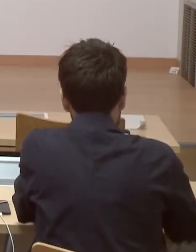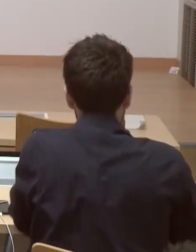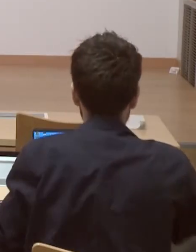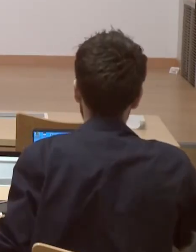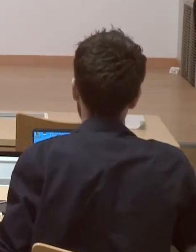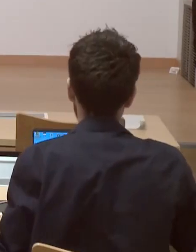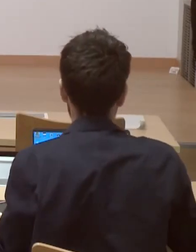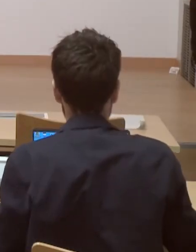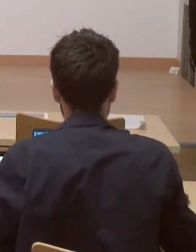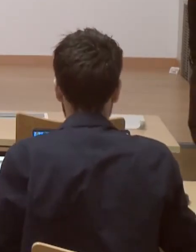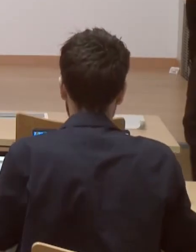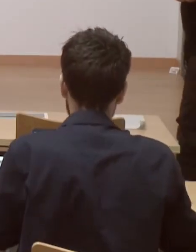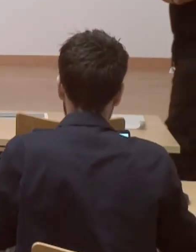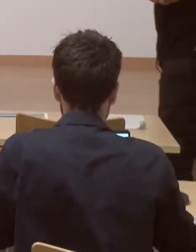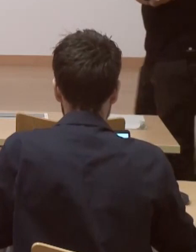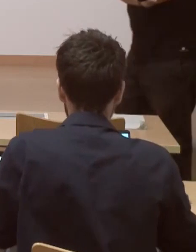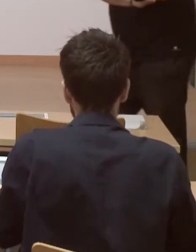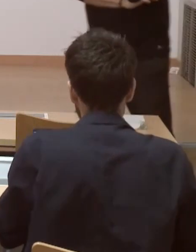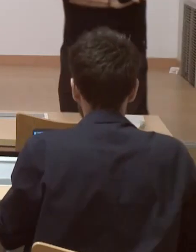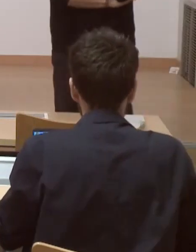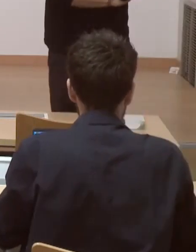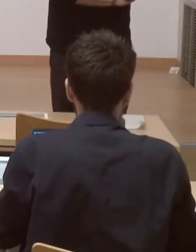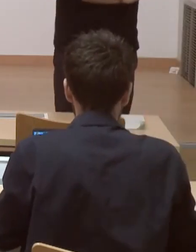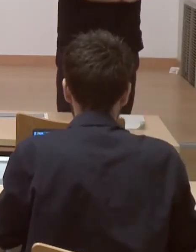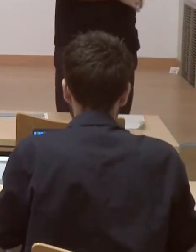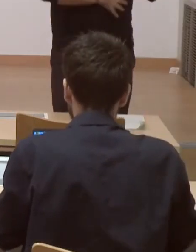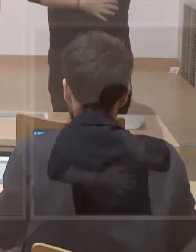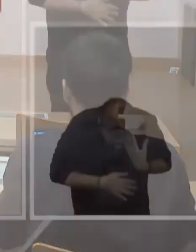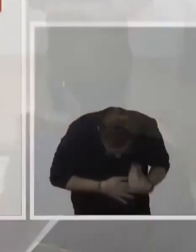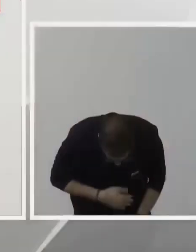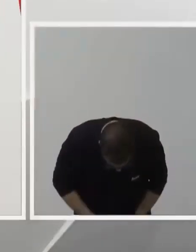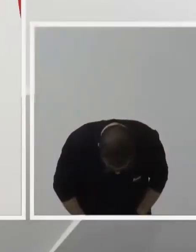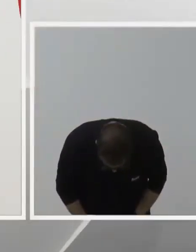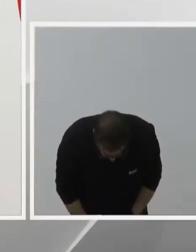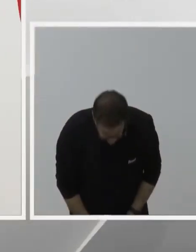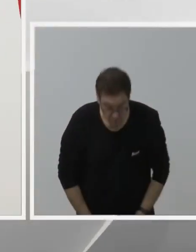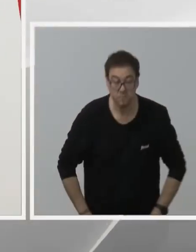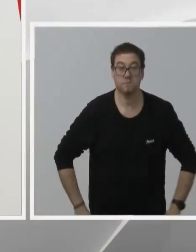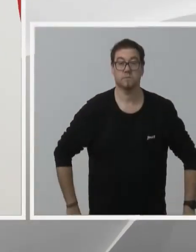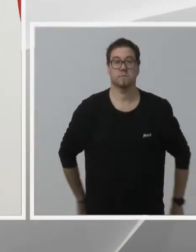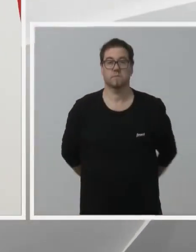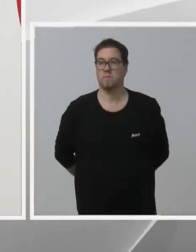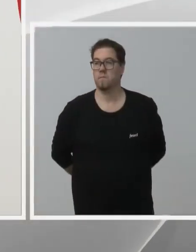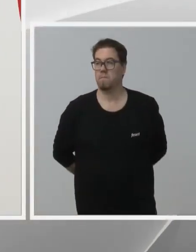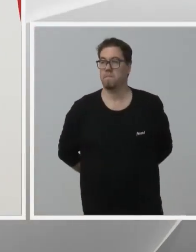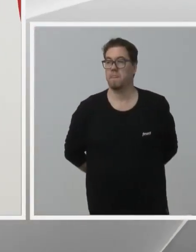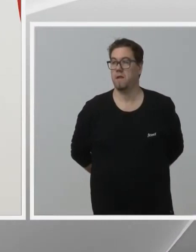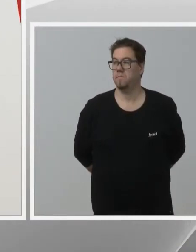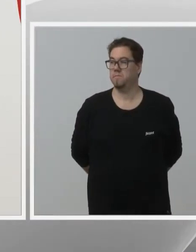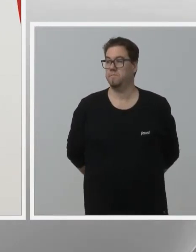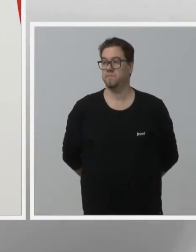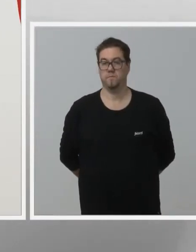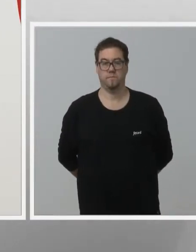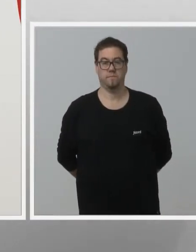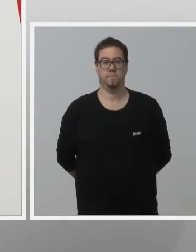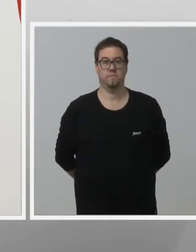portavoz del Consell ha hecho hincapié en que el Gobierno central debe priorizar la Agencia Valenciana para poder acabar, asegura, con el ninguneo que sufre